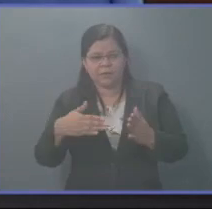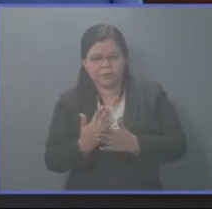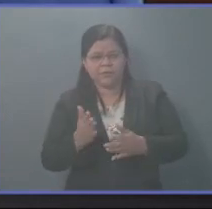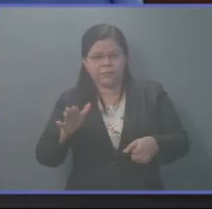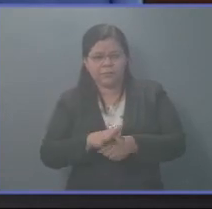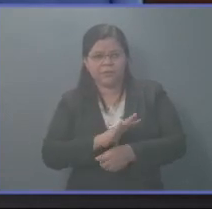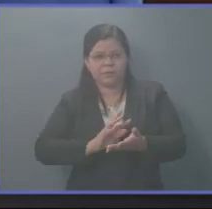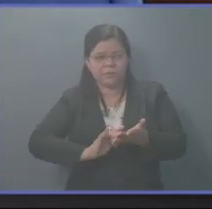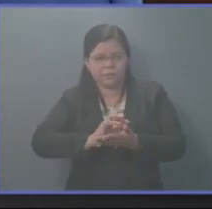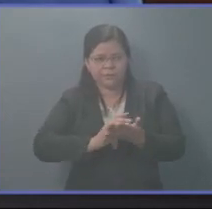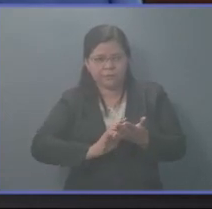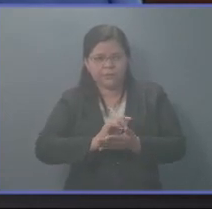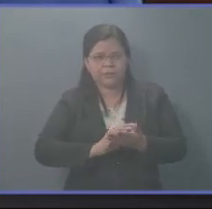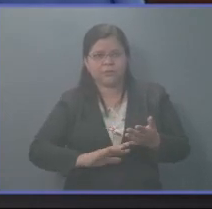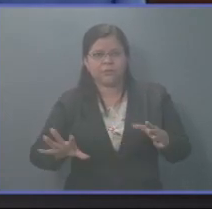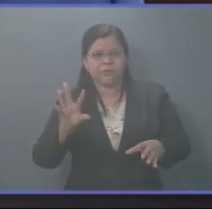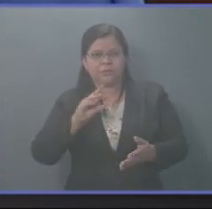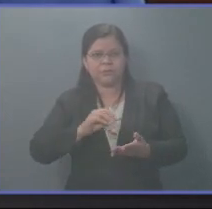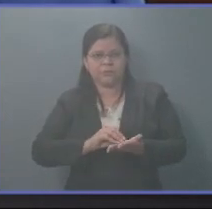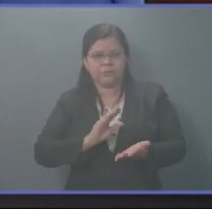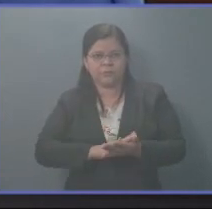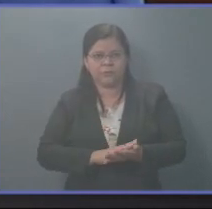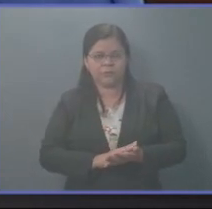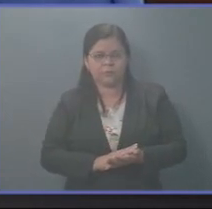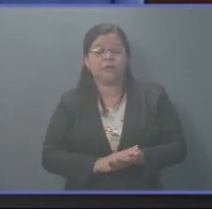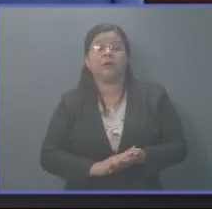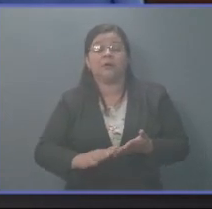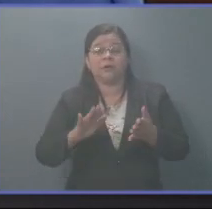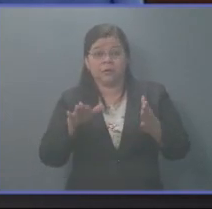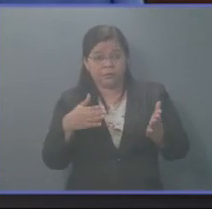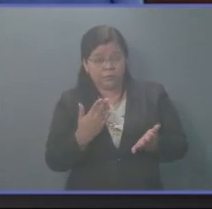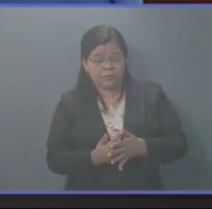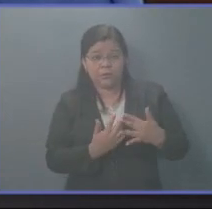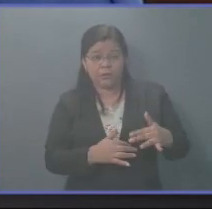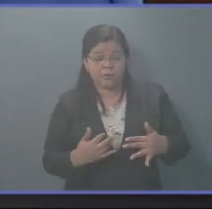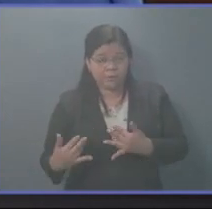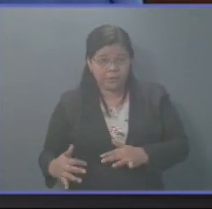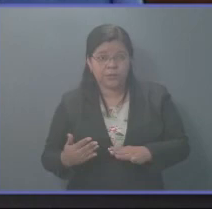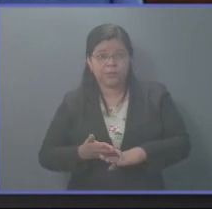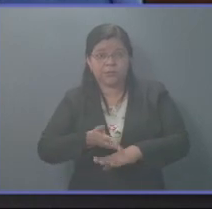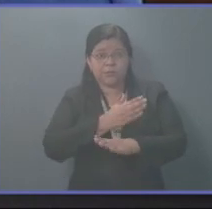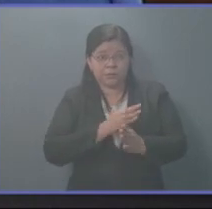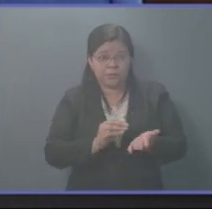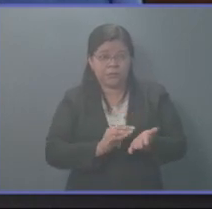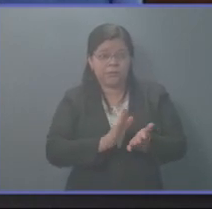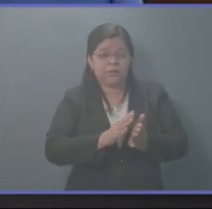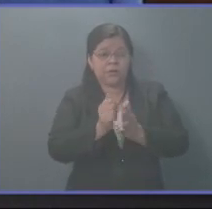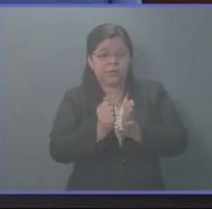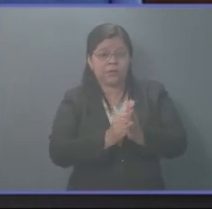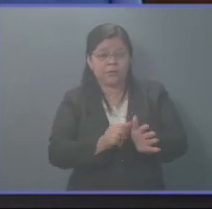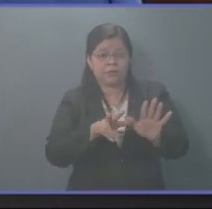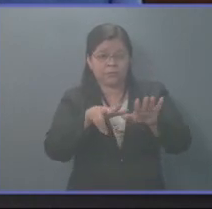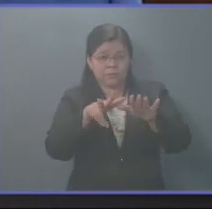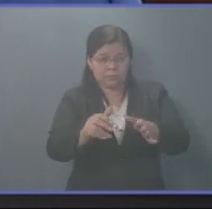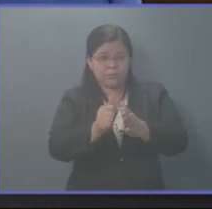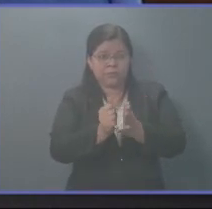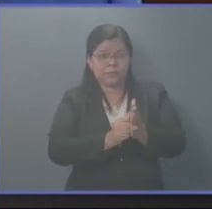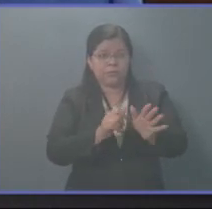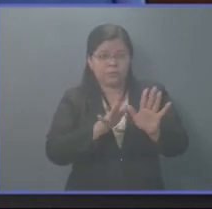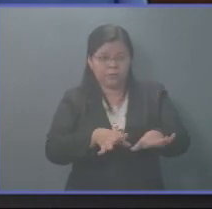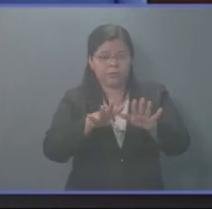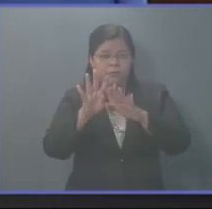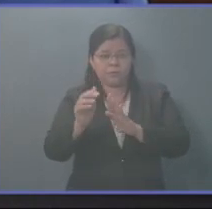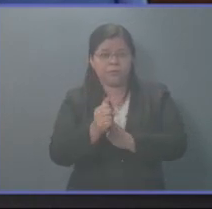capital contable que utilicen en dichas actividades. Los contribuyentes que se dediquen a las actividades previstas en los artículos 17, 18, 19 y 20 de la presente